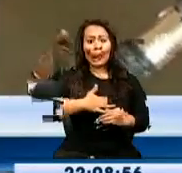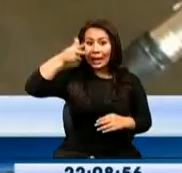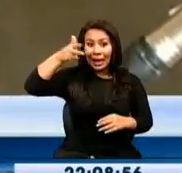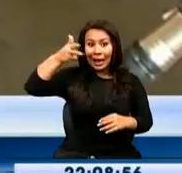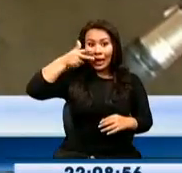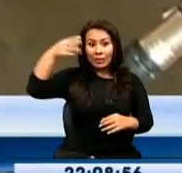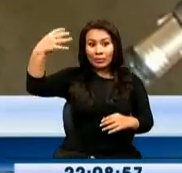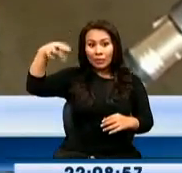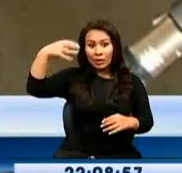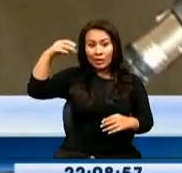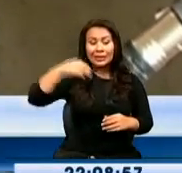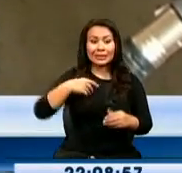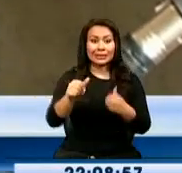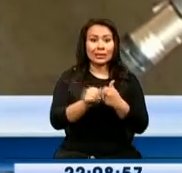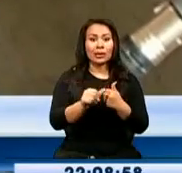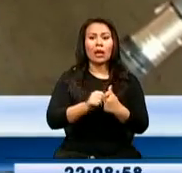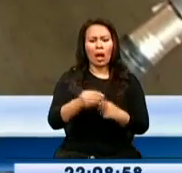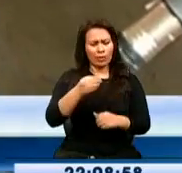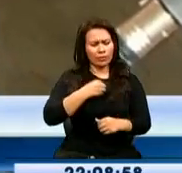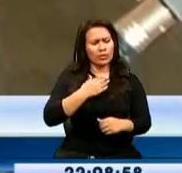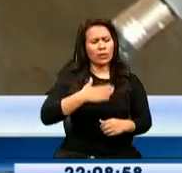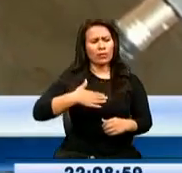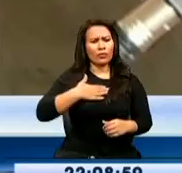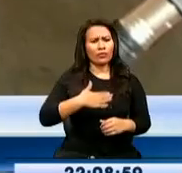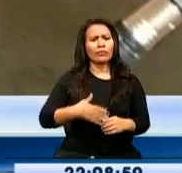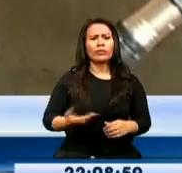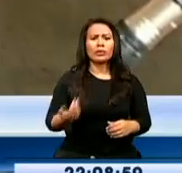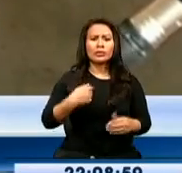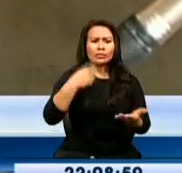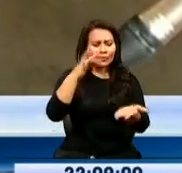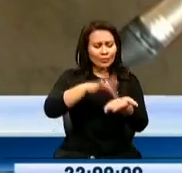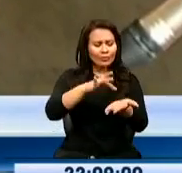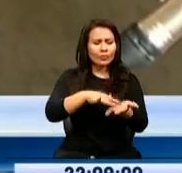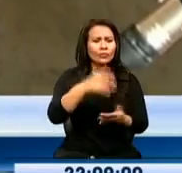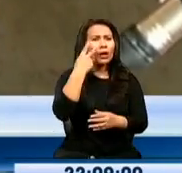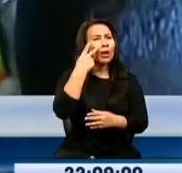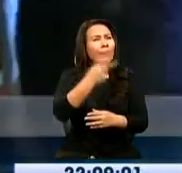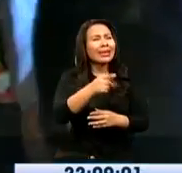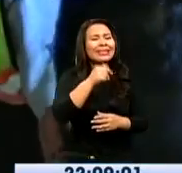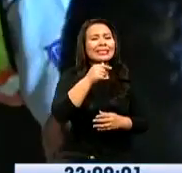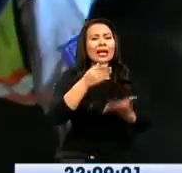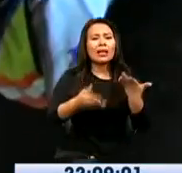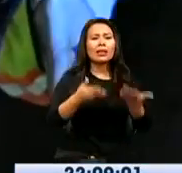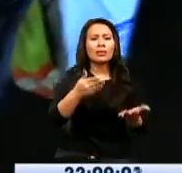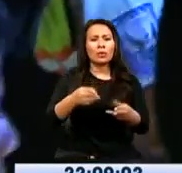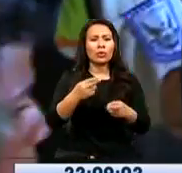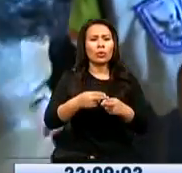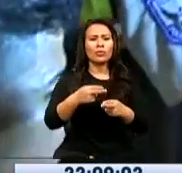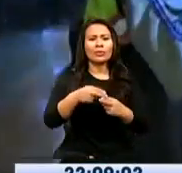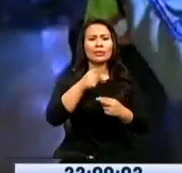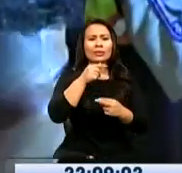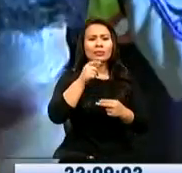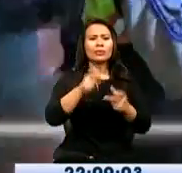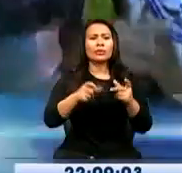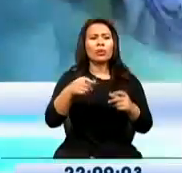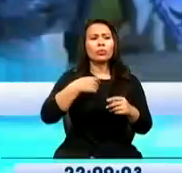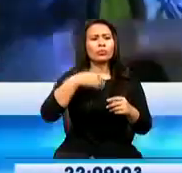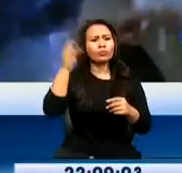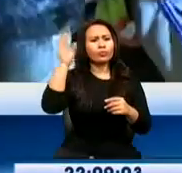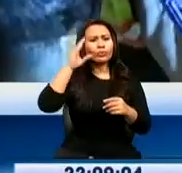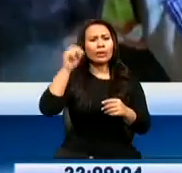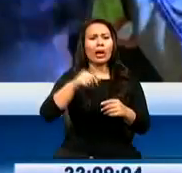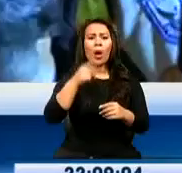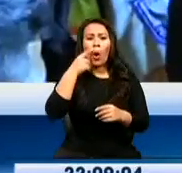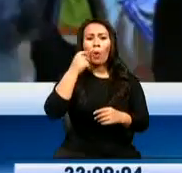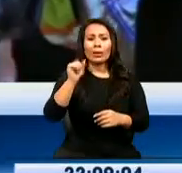sector, nos den la posibilidad de revisar esas cámaras. Los familiares habían emprendido la búsqueda del hombre de